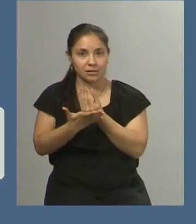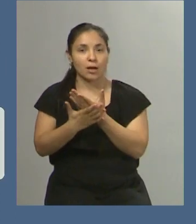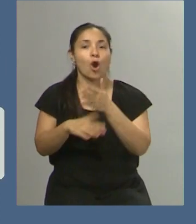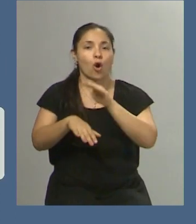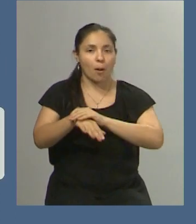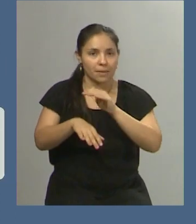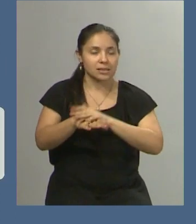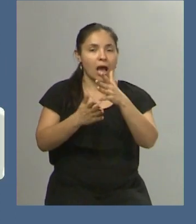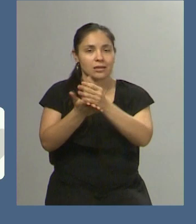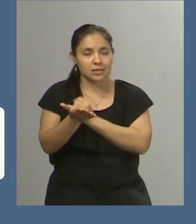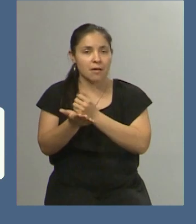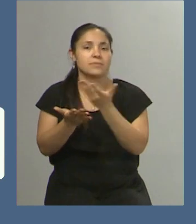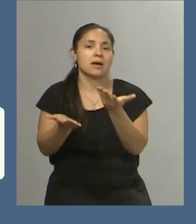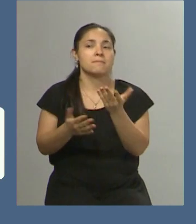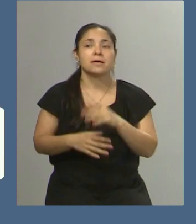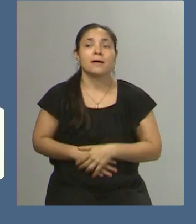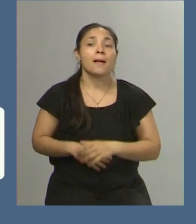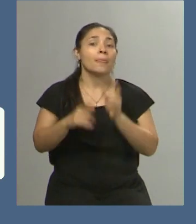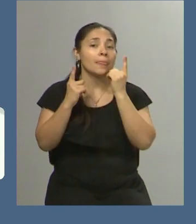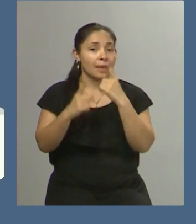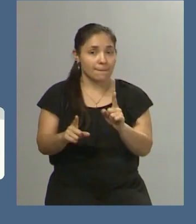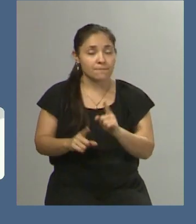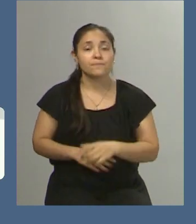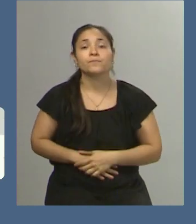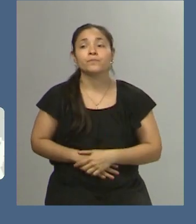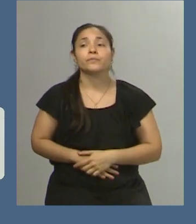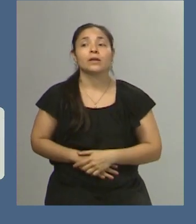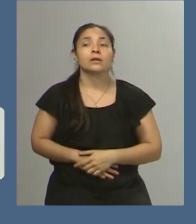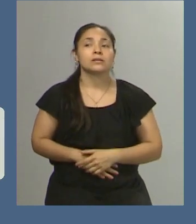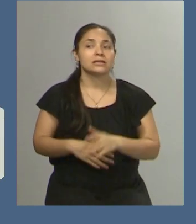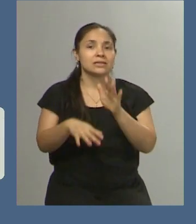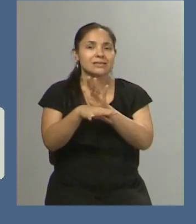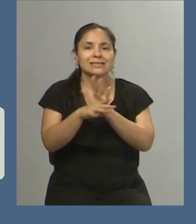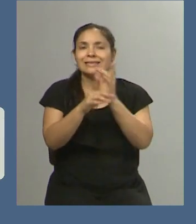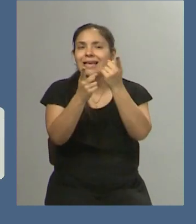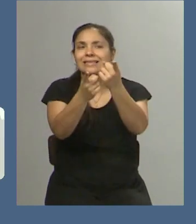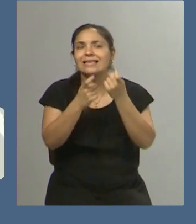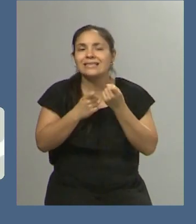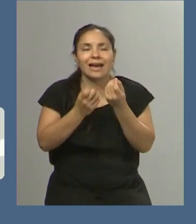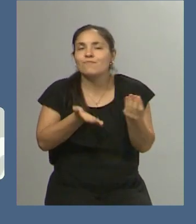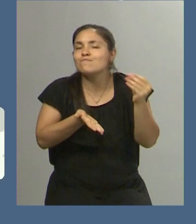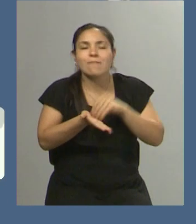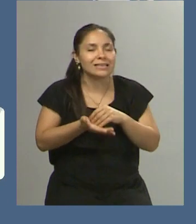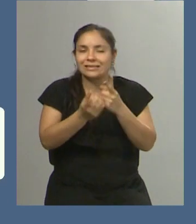compromisos que se asuman y demás, pero por otro lado hace que sea más necesario aún,